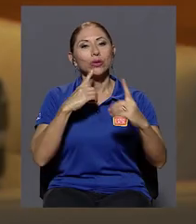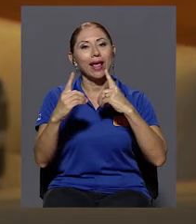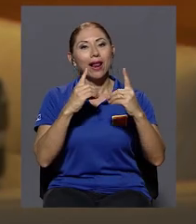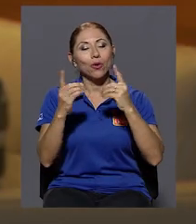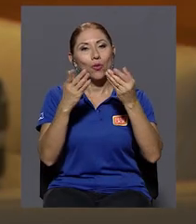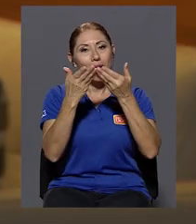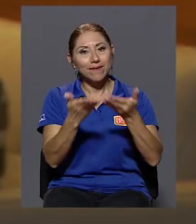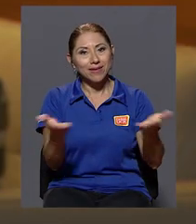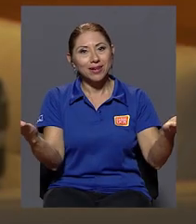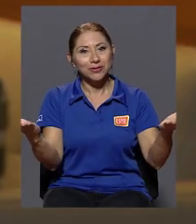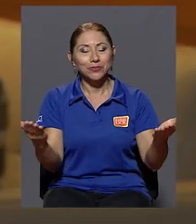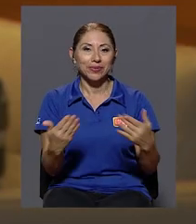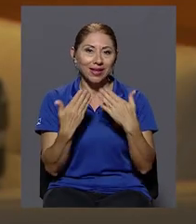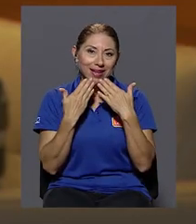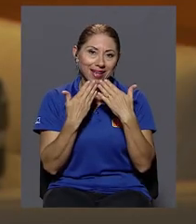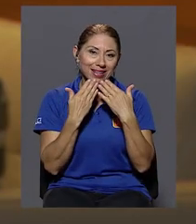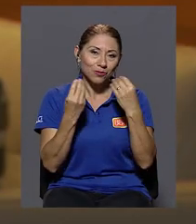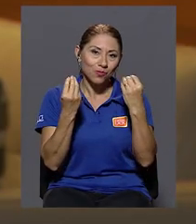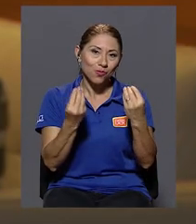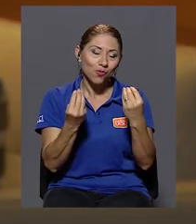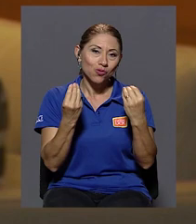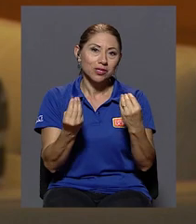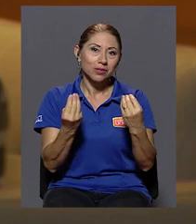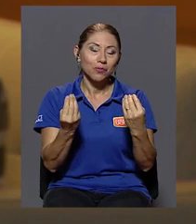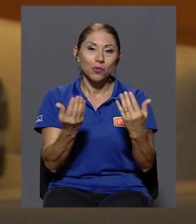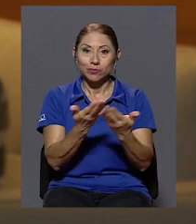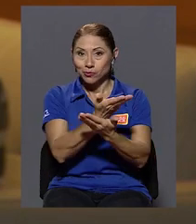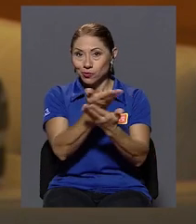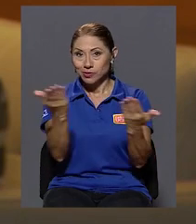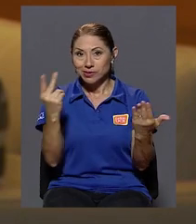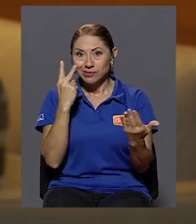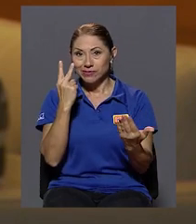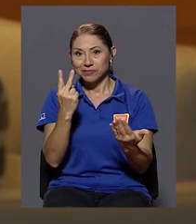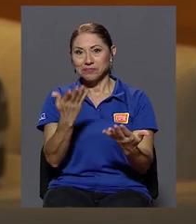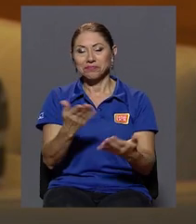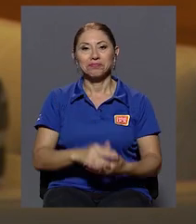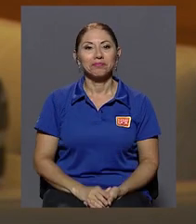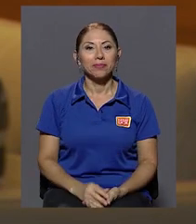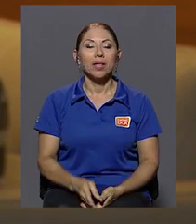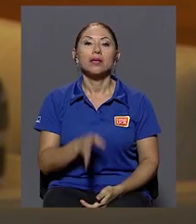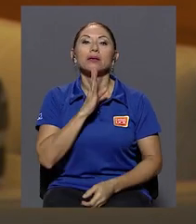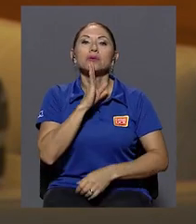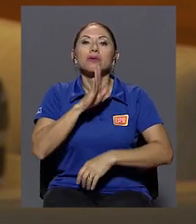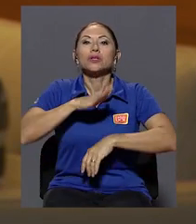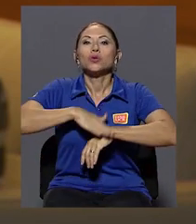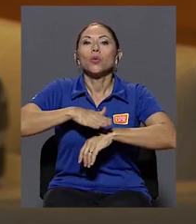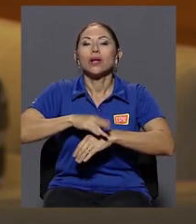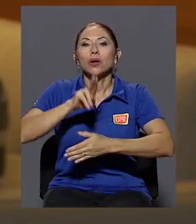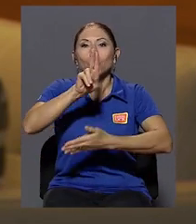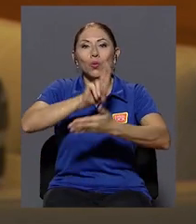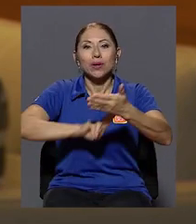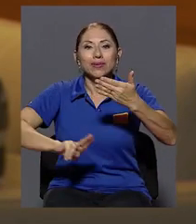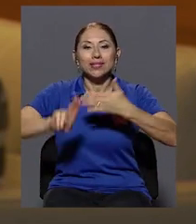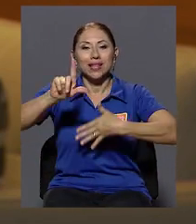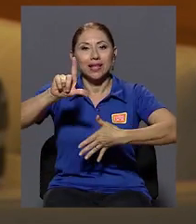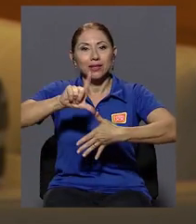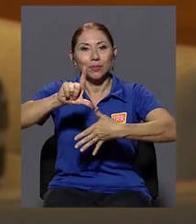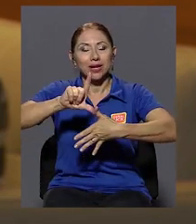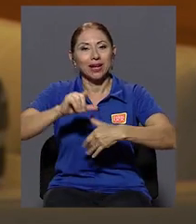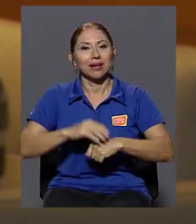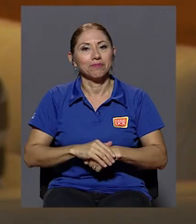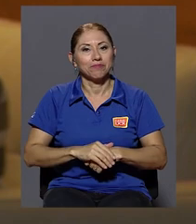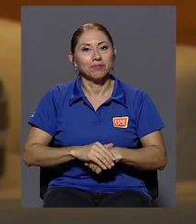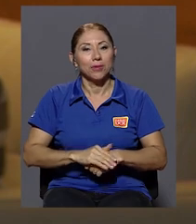Volvemos a Diálogo Abierto y les agradezco muchísimo su audiencia. Estamos hablando sobre la